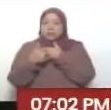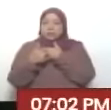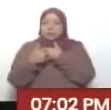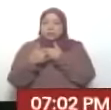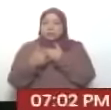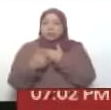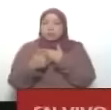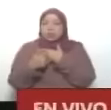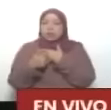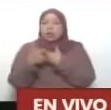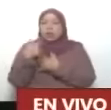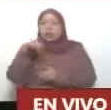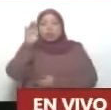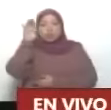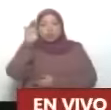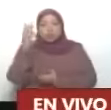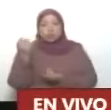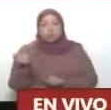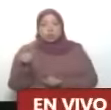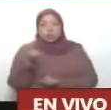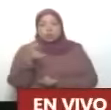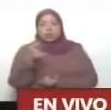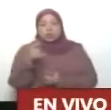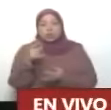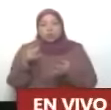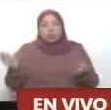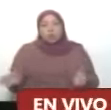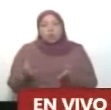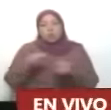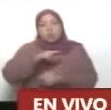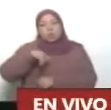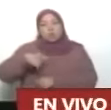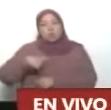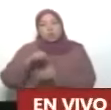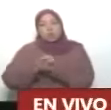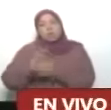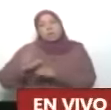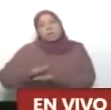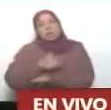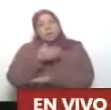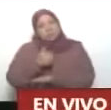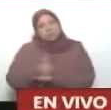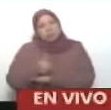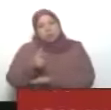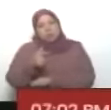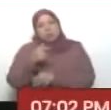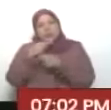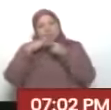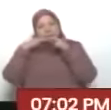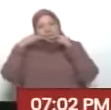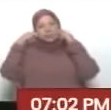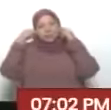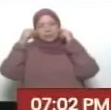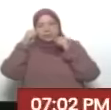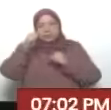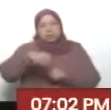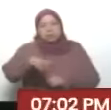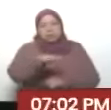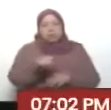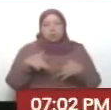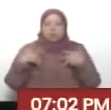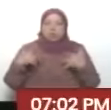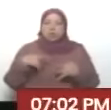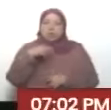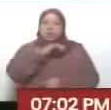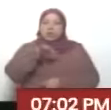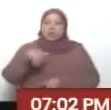y las que vengan, y enarbolando como nuestra arma principal la sonrisa del pueblo. Este